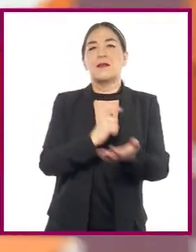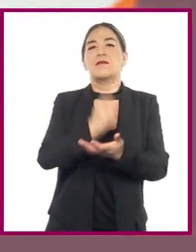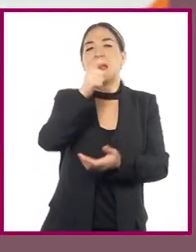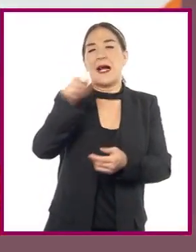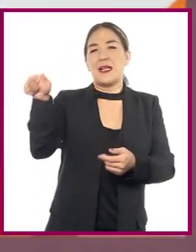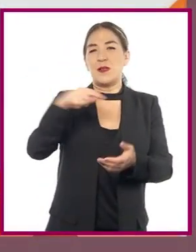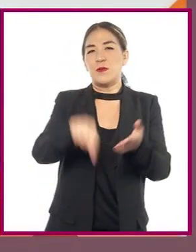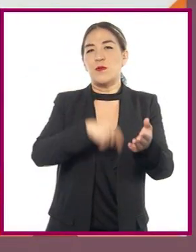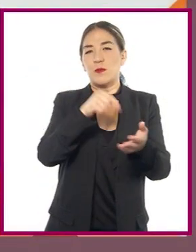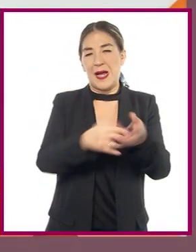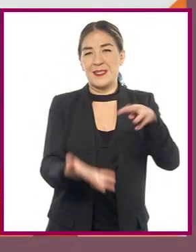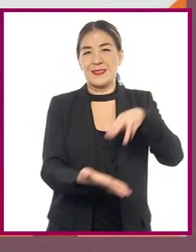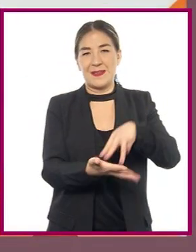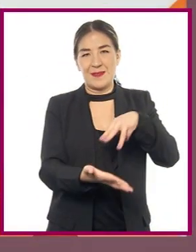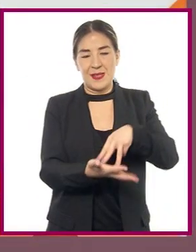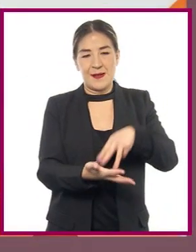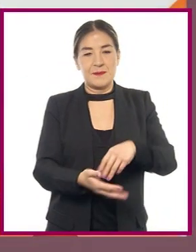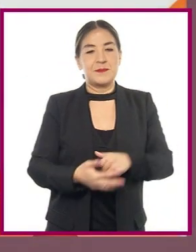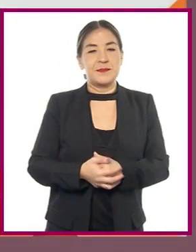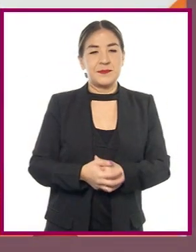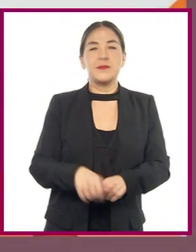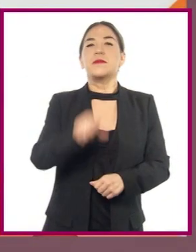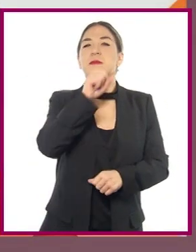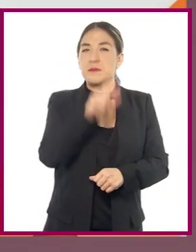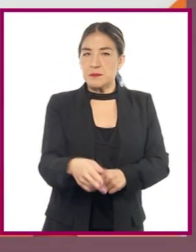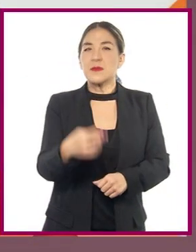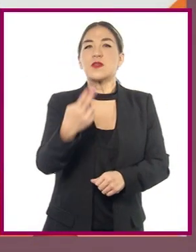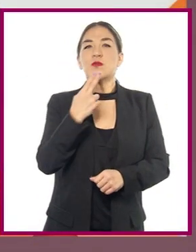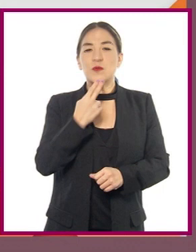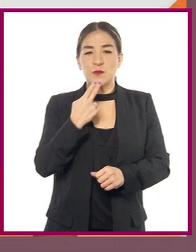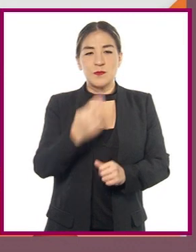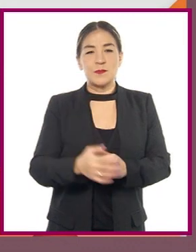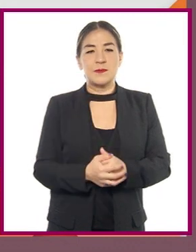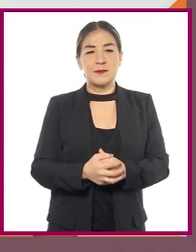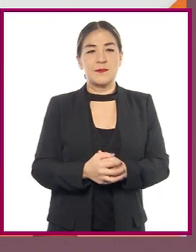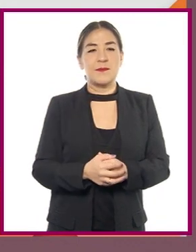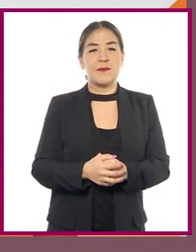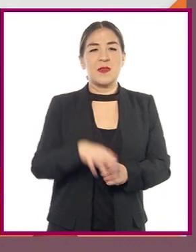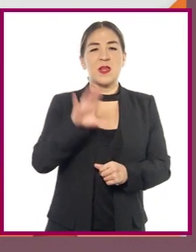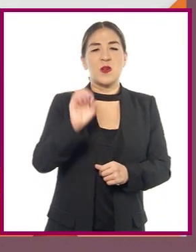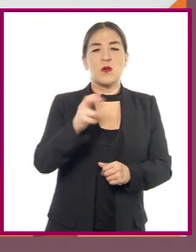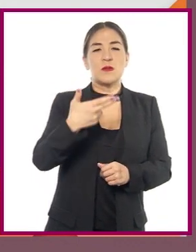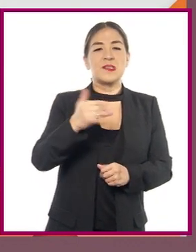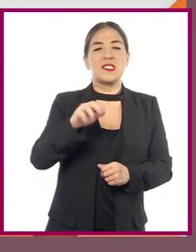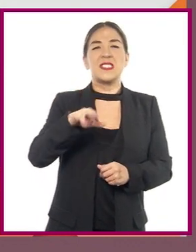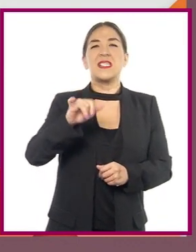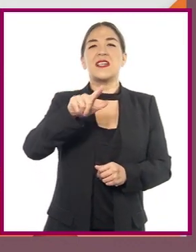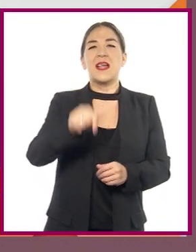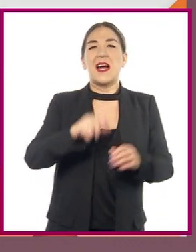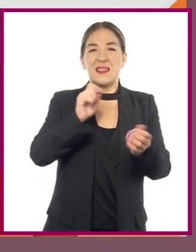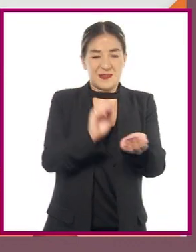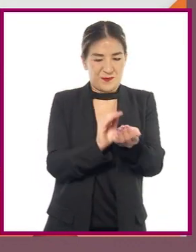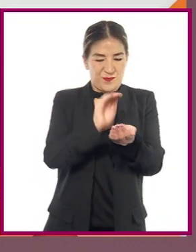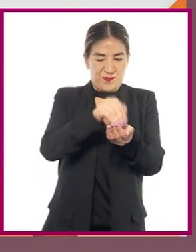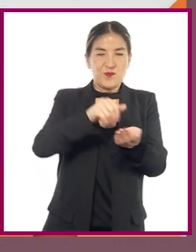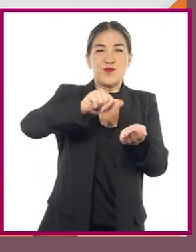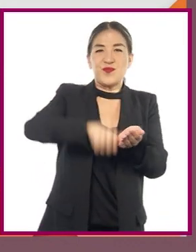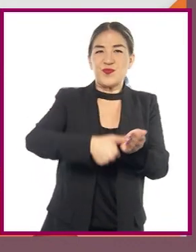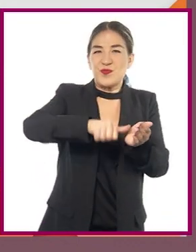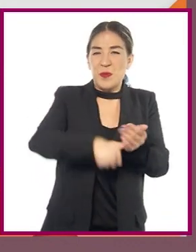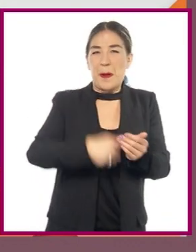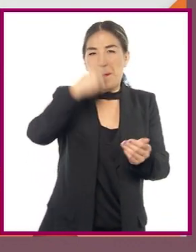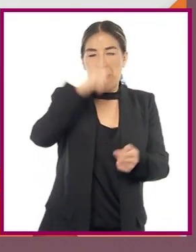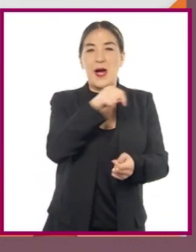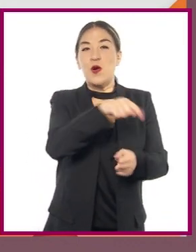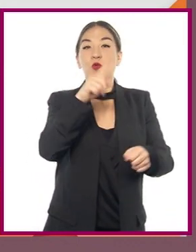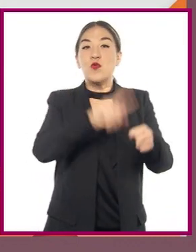Sevilla. Es también utilísimo llevar la cochinilla, o sea, grana para el tinte